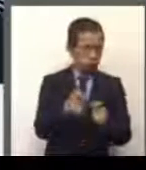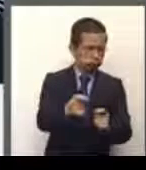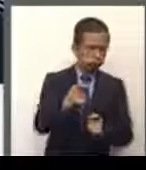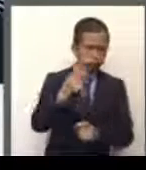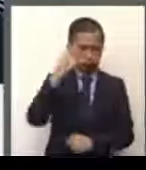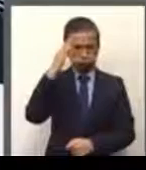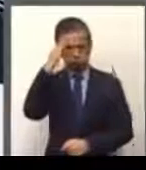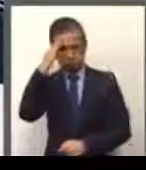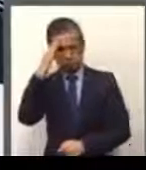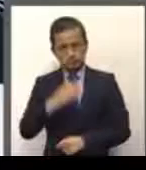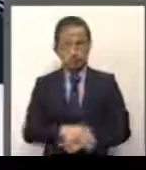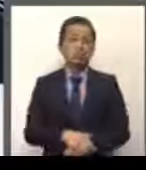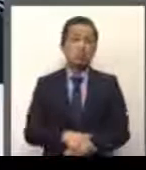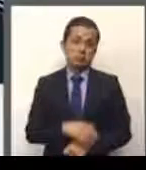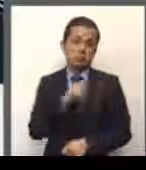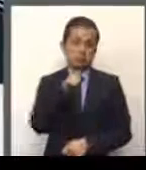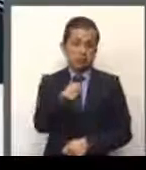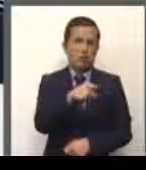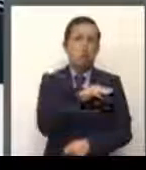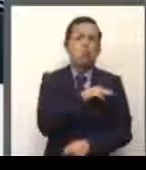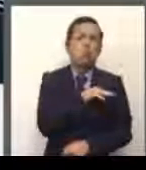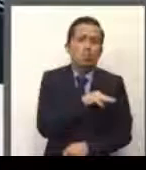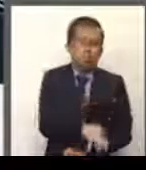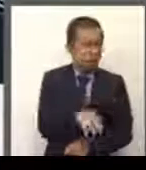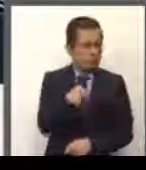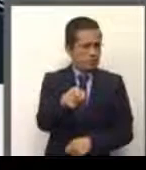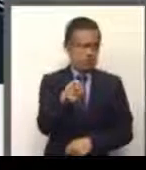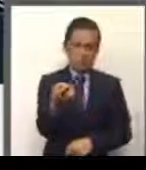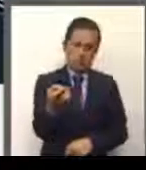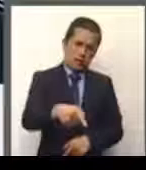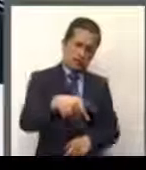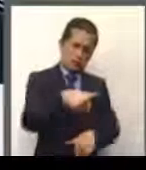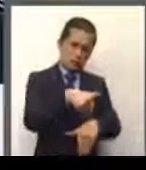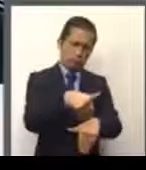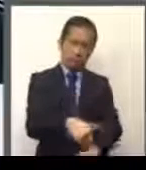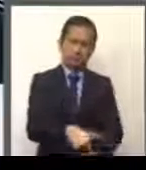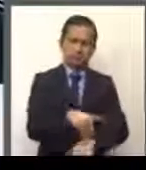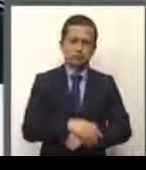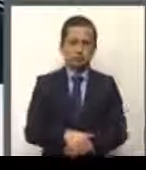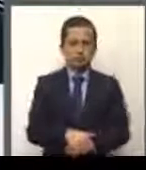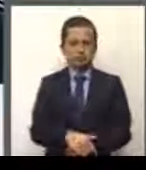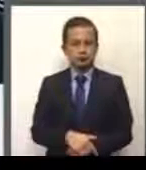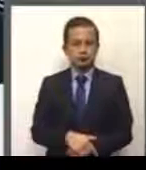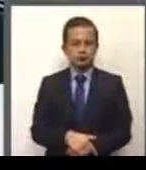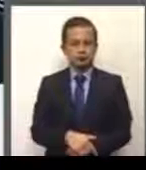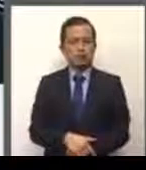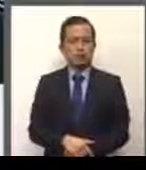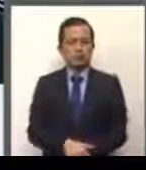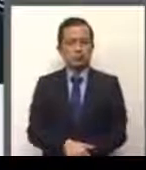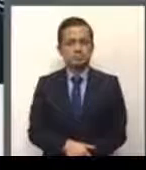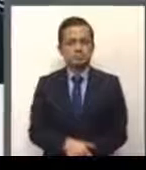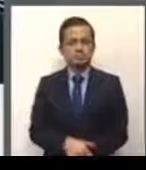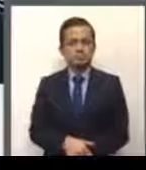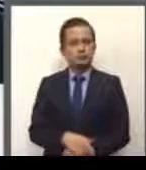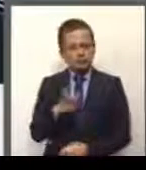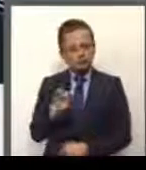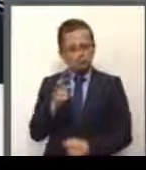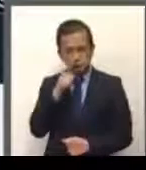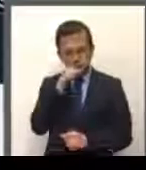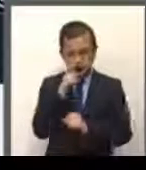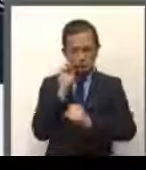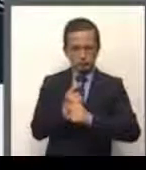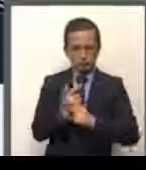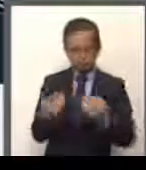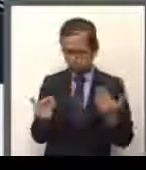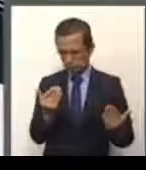autoridades y por ello, para mandar hacerse obedecer. En este sentido, podemos observar